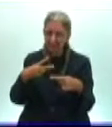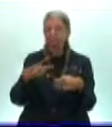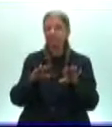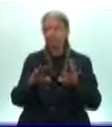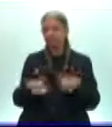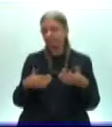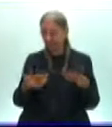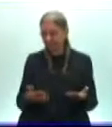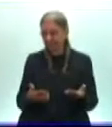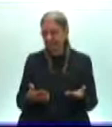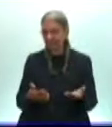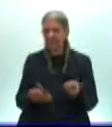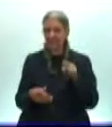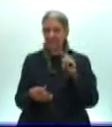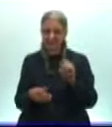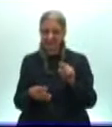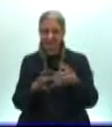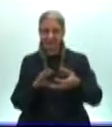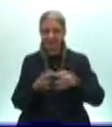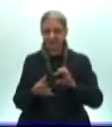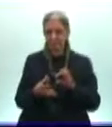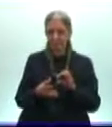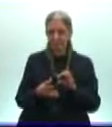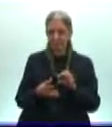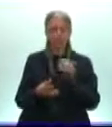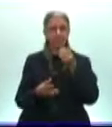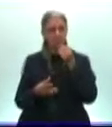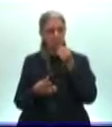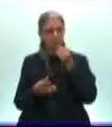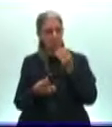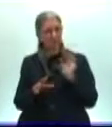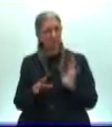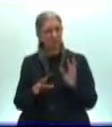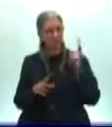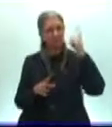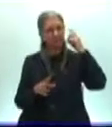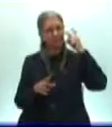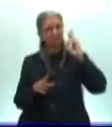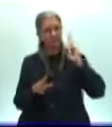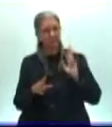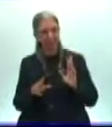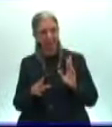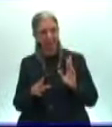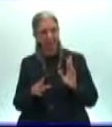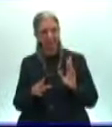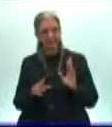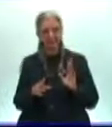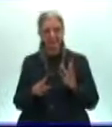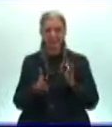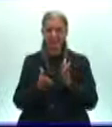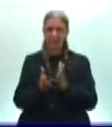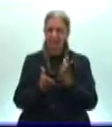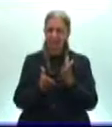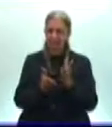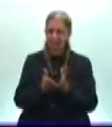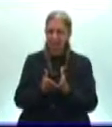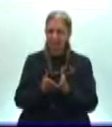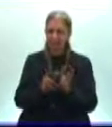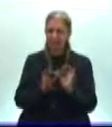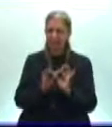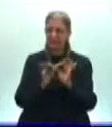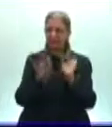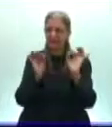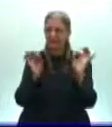que. De la misma manera, pudiéramos estar recordando para los estudiantes de la especialidad